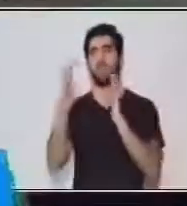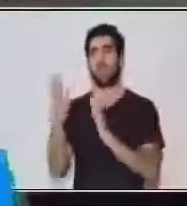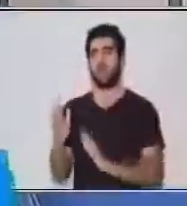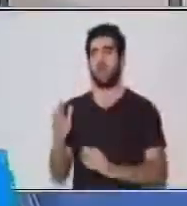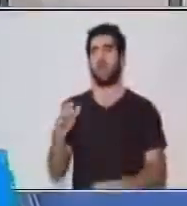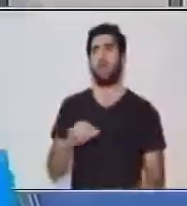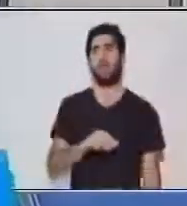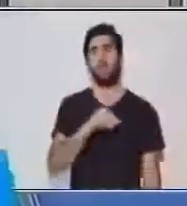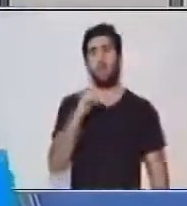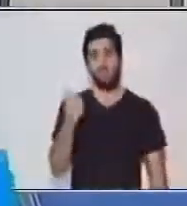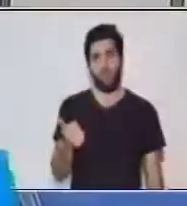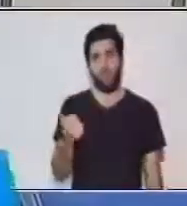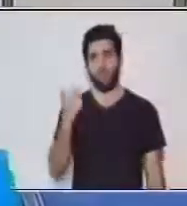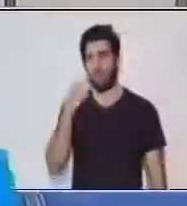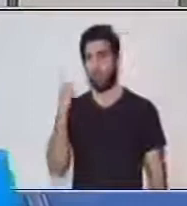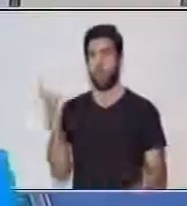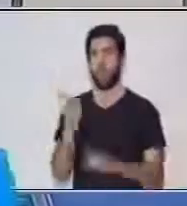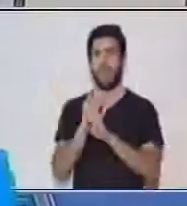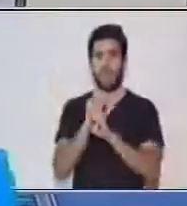ejemplo.